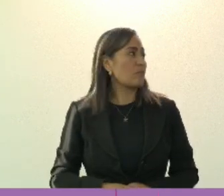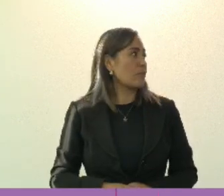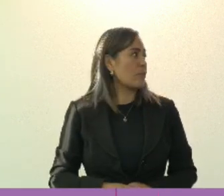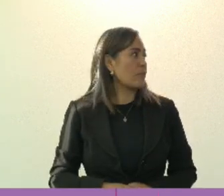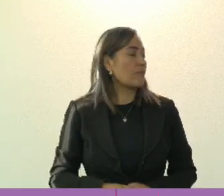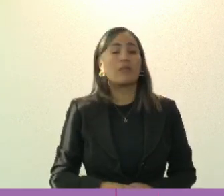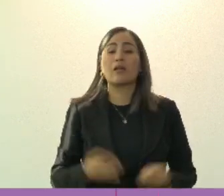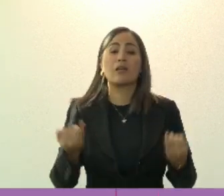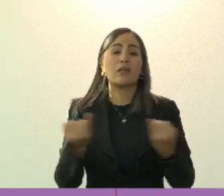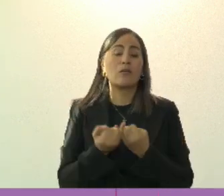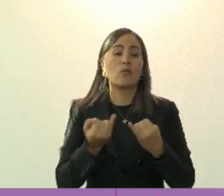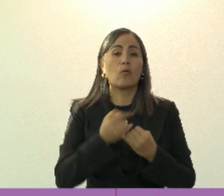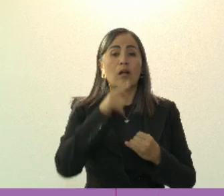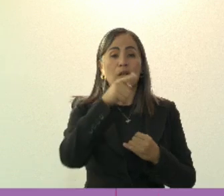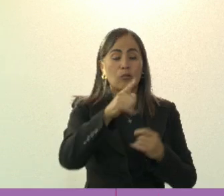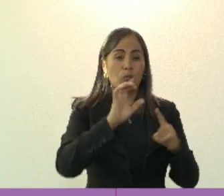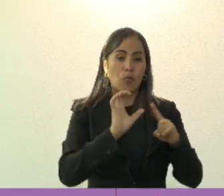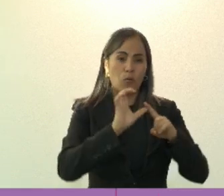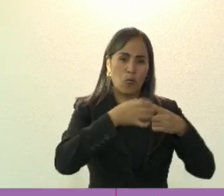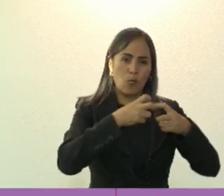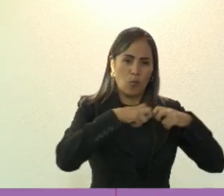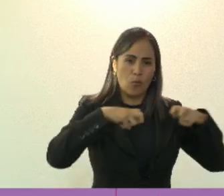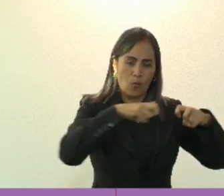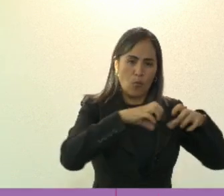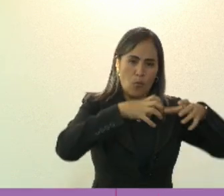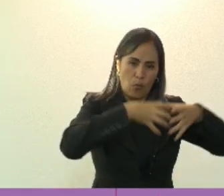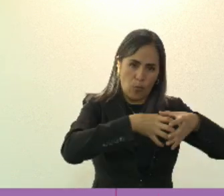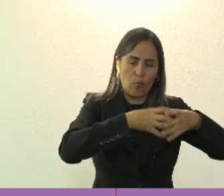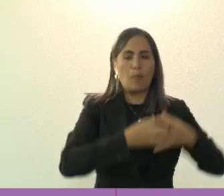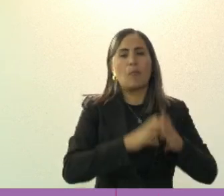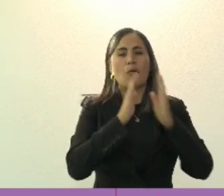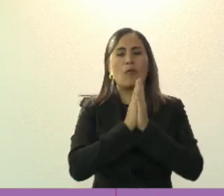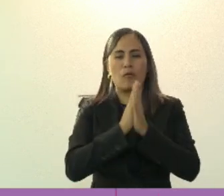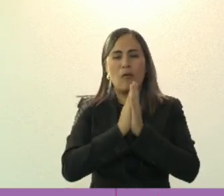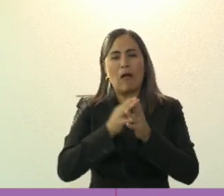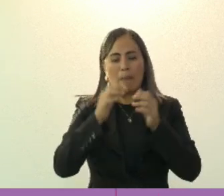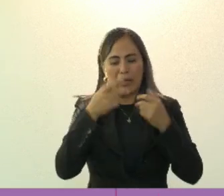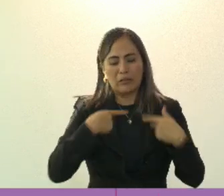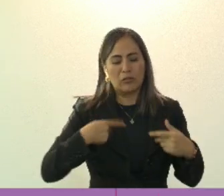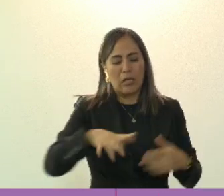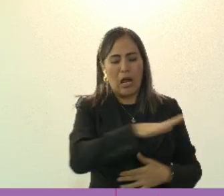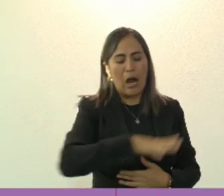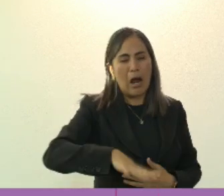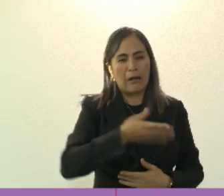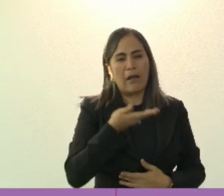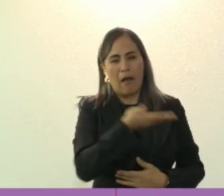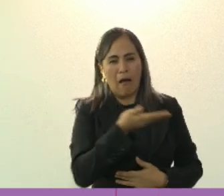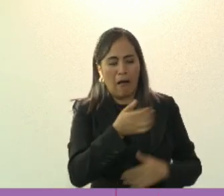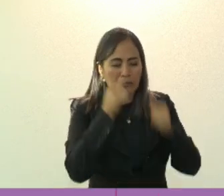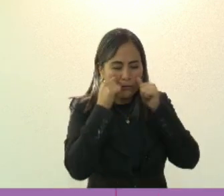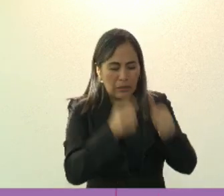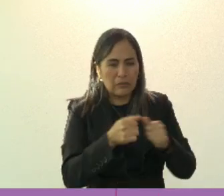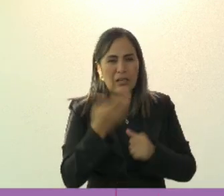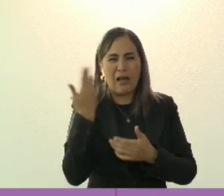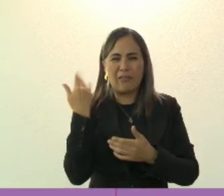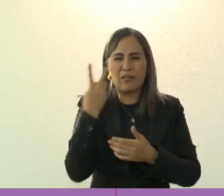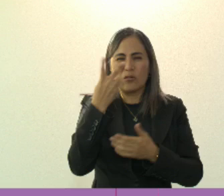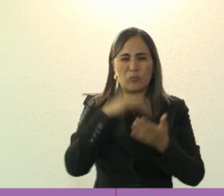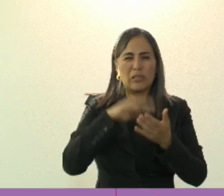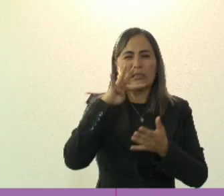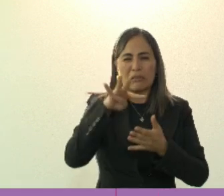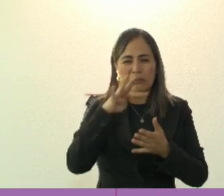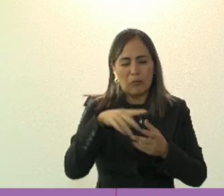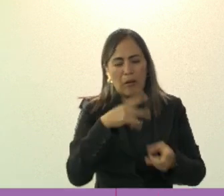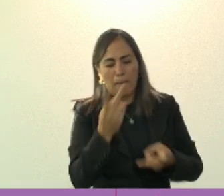Si eres comisionado, háganle caso a la sociedad civil. En el 2019, en un esfuerzo que hicimos del observatorio